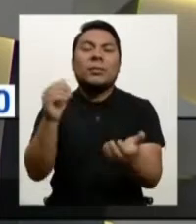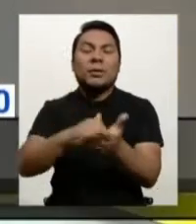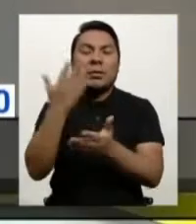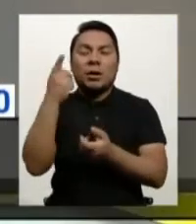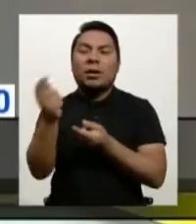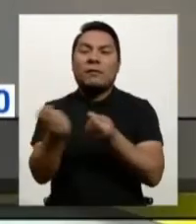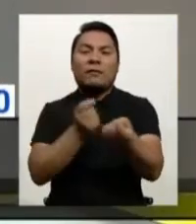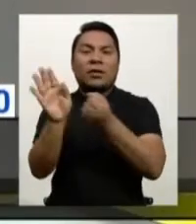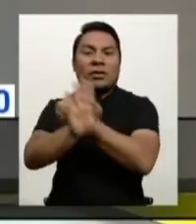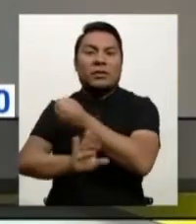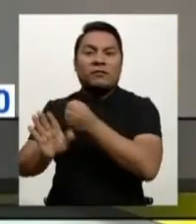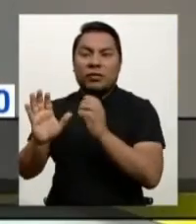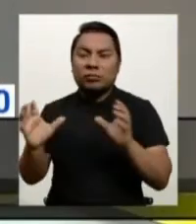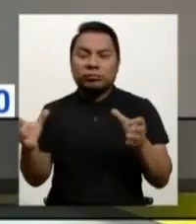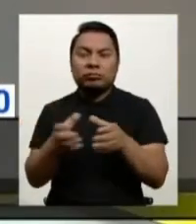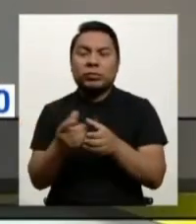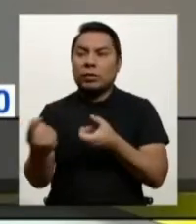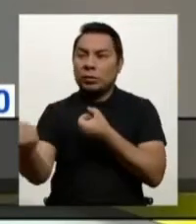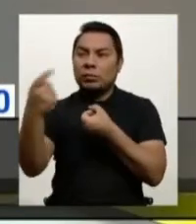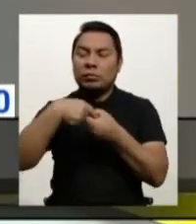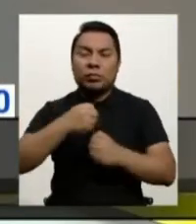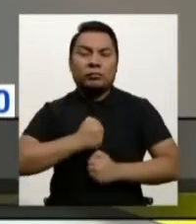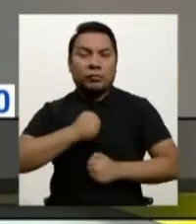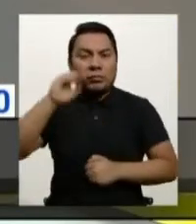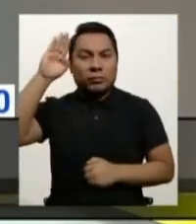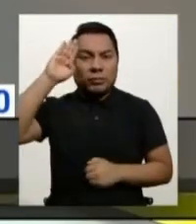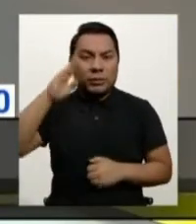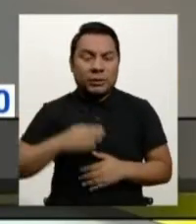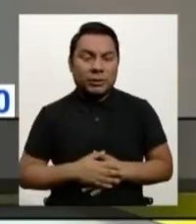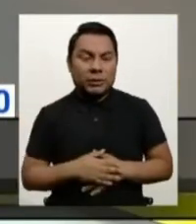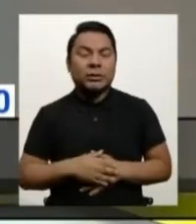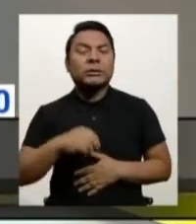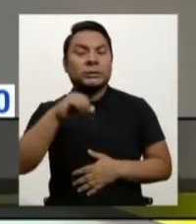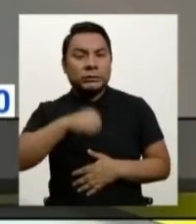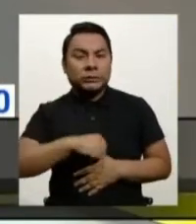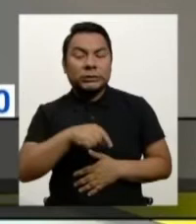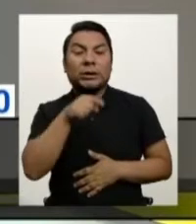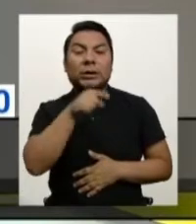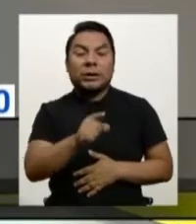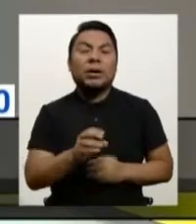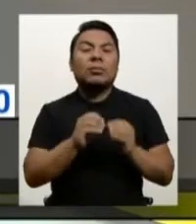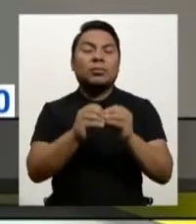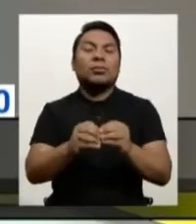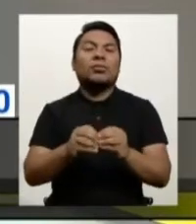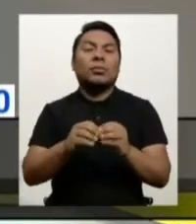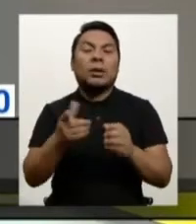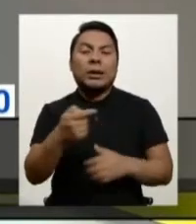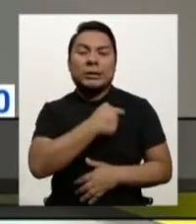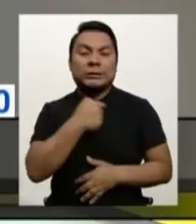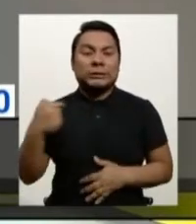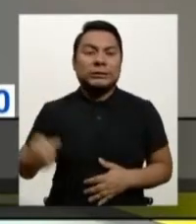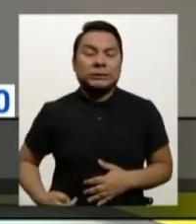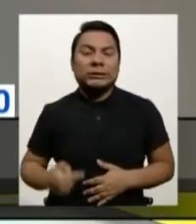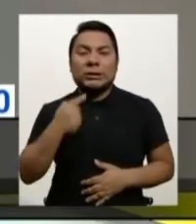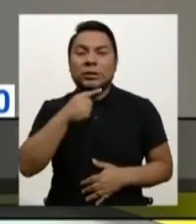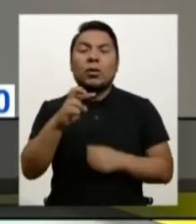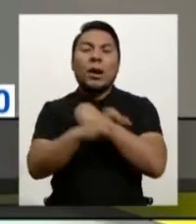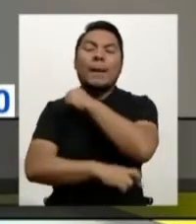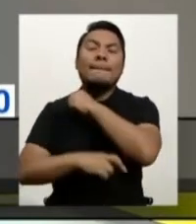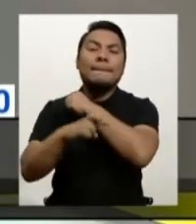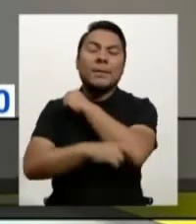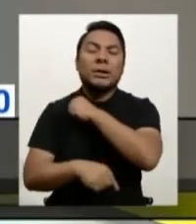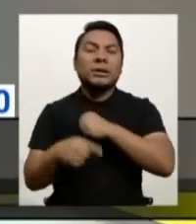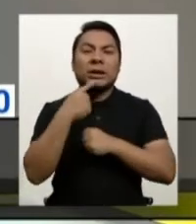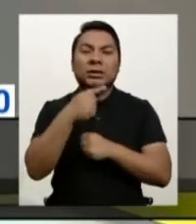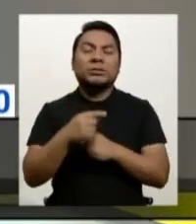Sí, pero además también, como él lo dice, es ubicar a China, ¿no?, como un país que cuenta, como un